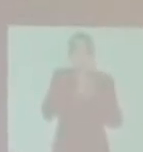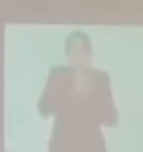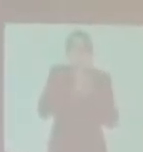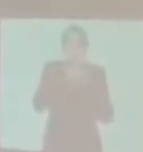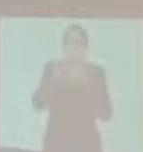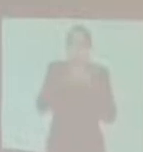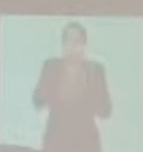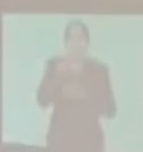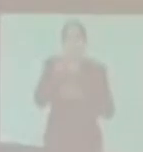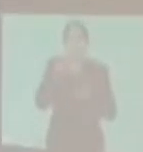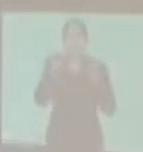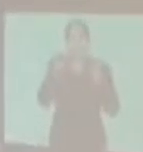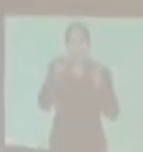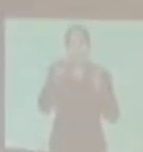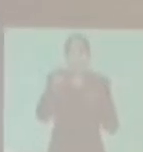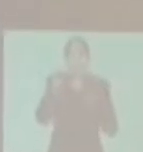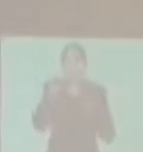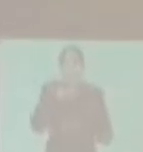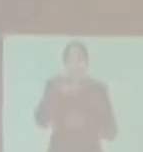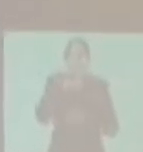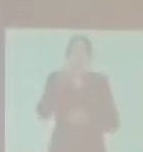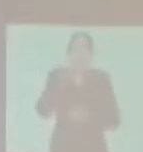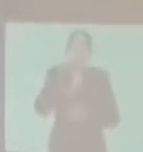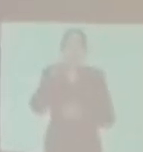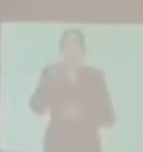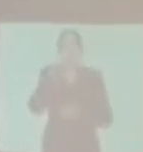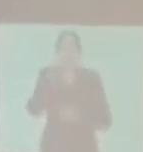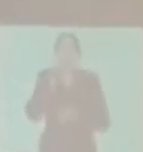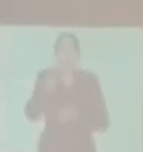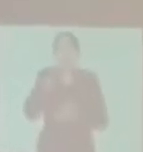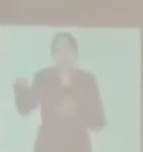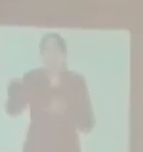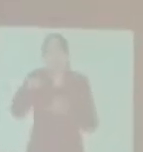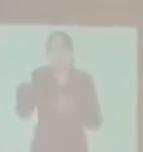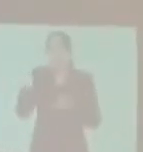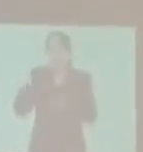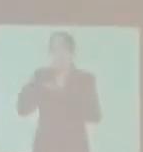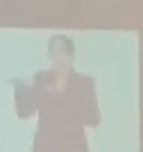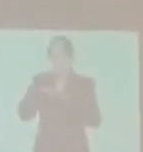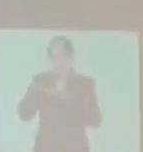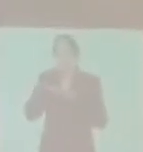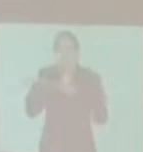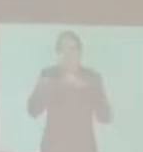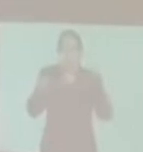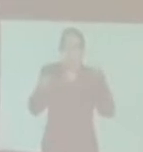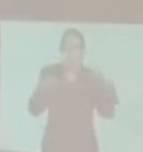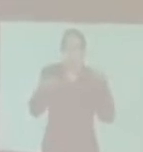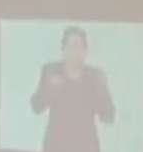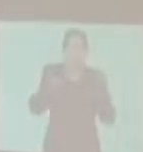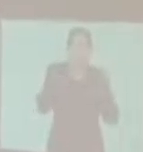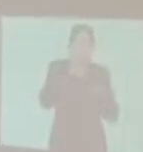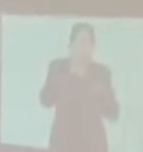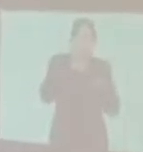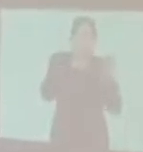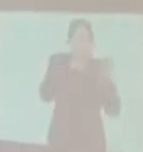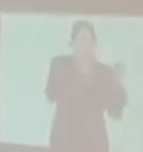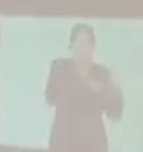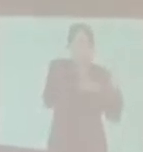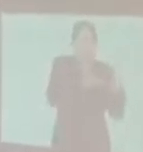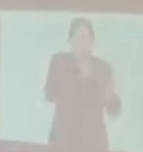niñas y niños, hijos de madres trabajadoras de escasos recursos. Mucho más de lo que atendían las famosas